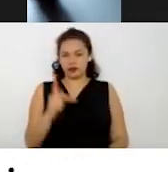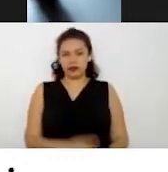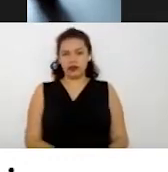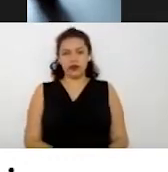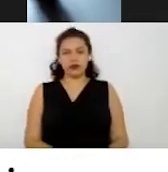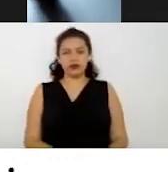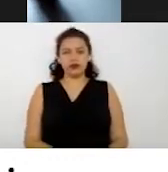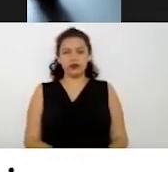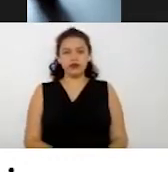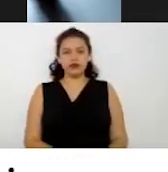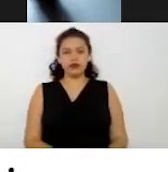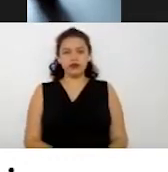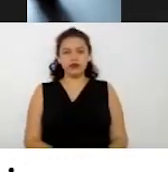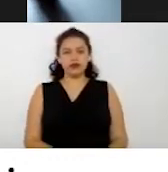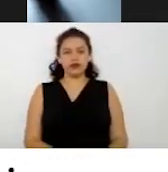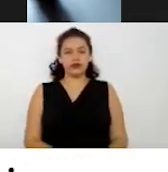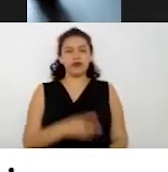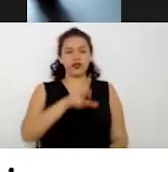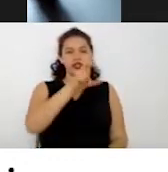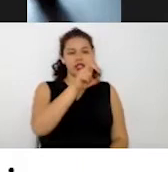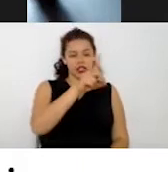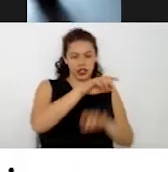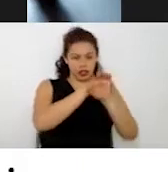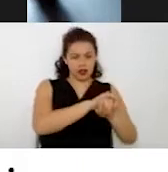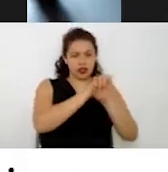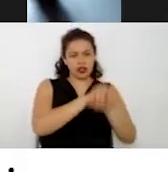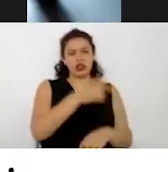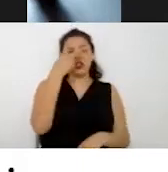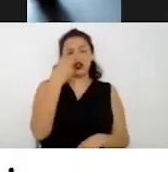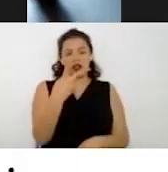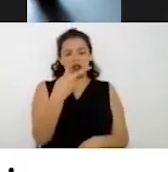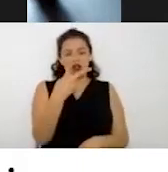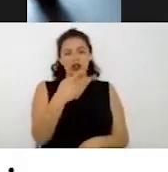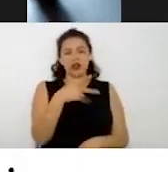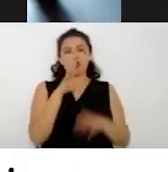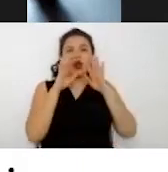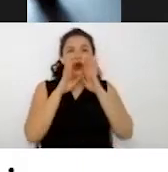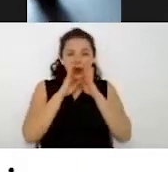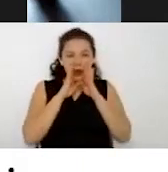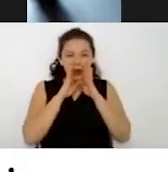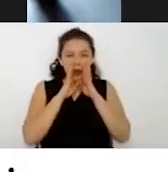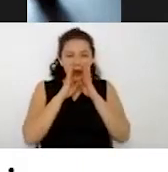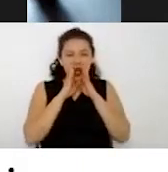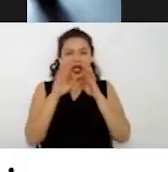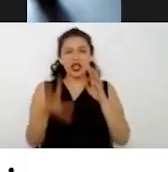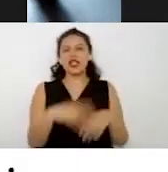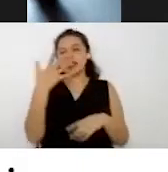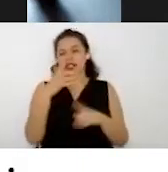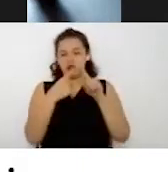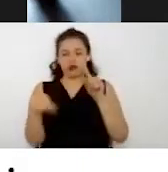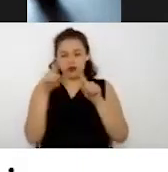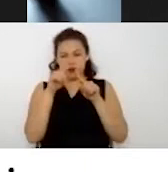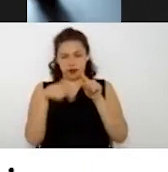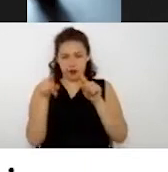pero... Son 30 compresiones, 2 respiraciones y son 5 ciclos. Ok, muy